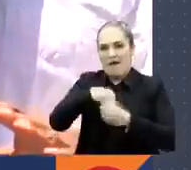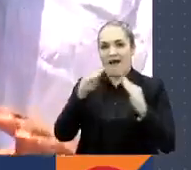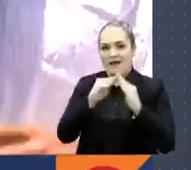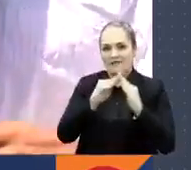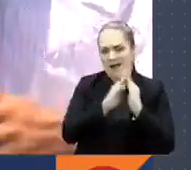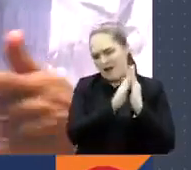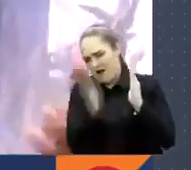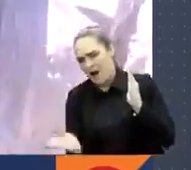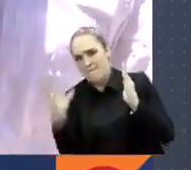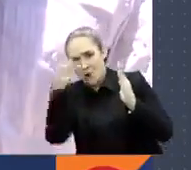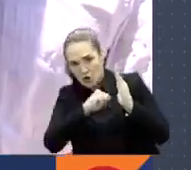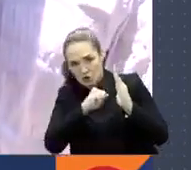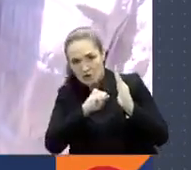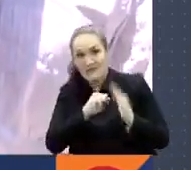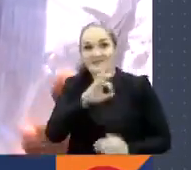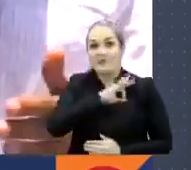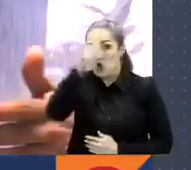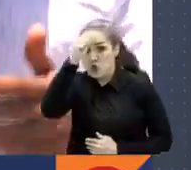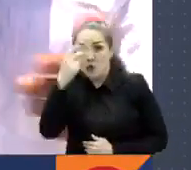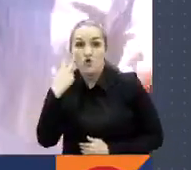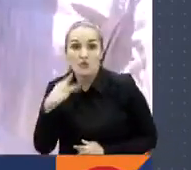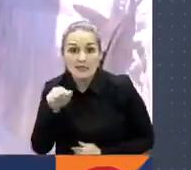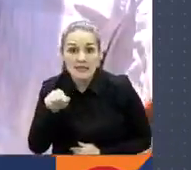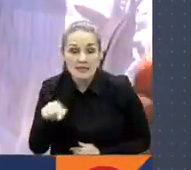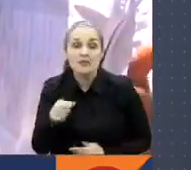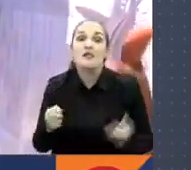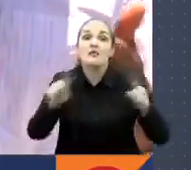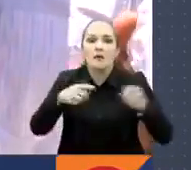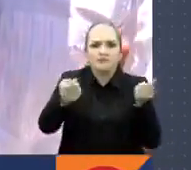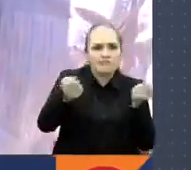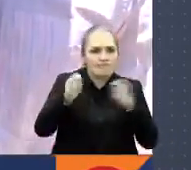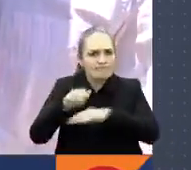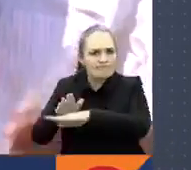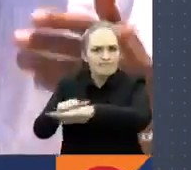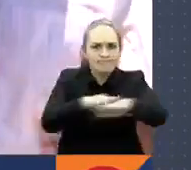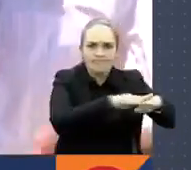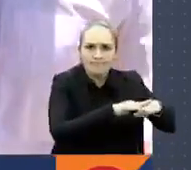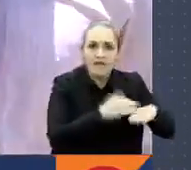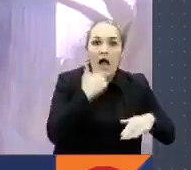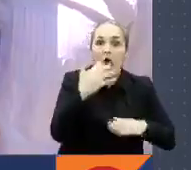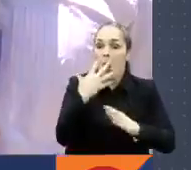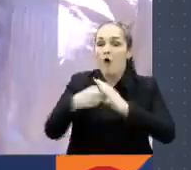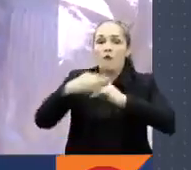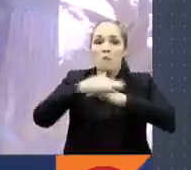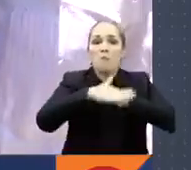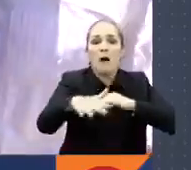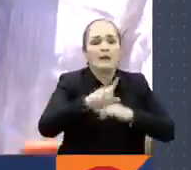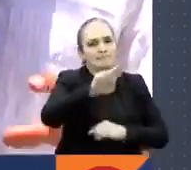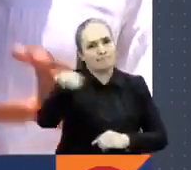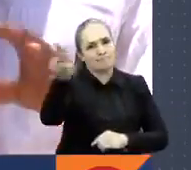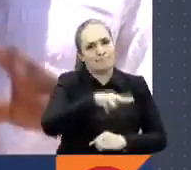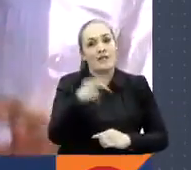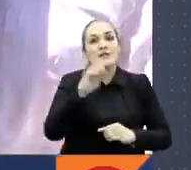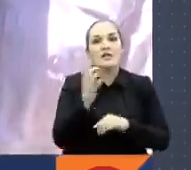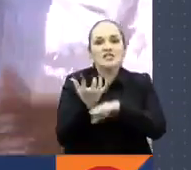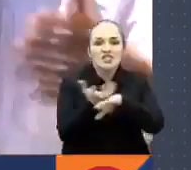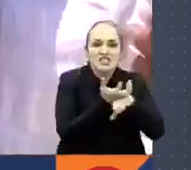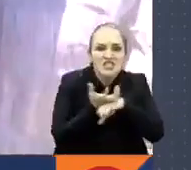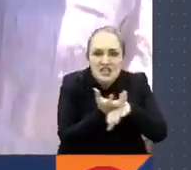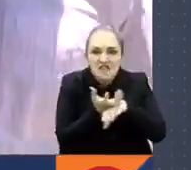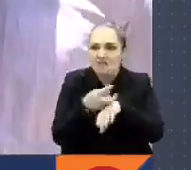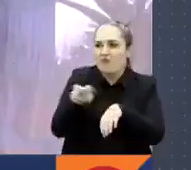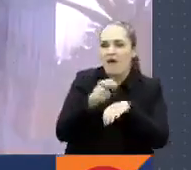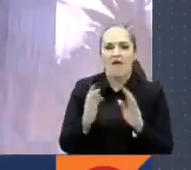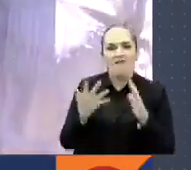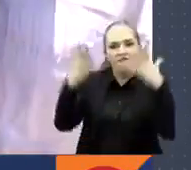Además de esto, se prohibió cualquier uso de las playas de la ciudad de Cartagena y también las actividades en chivas turísticas y,